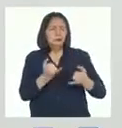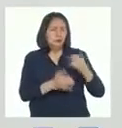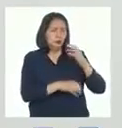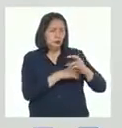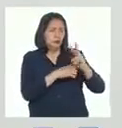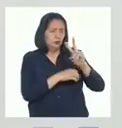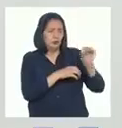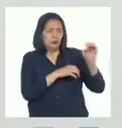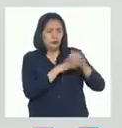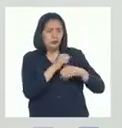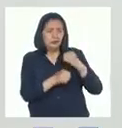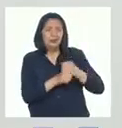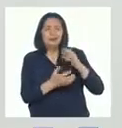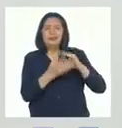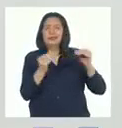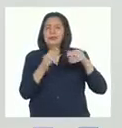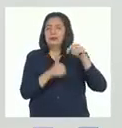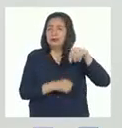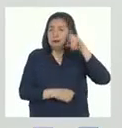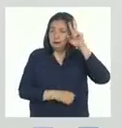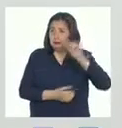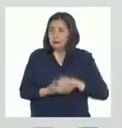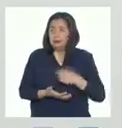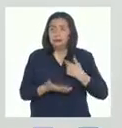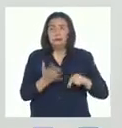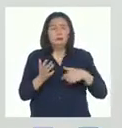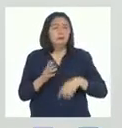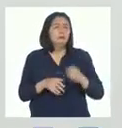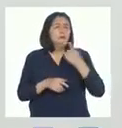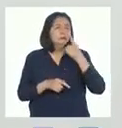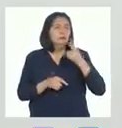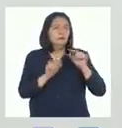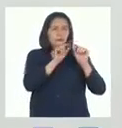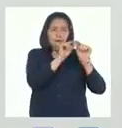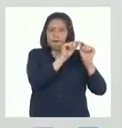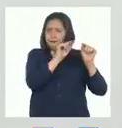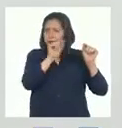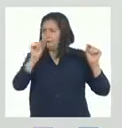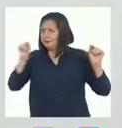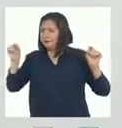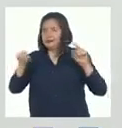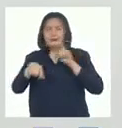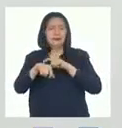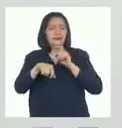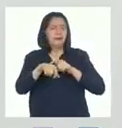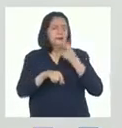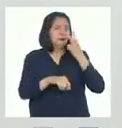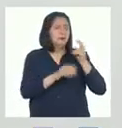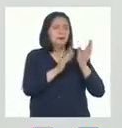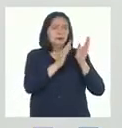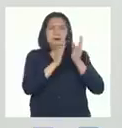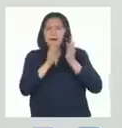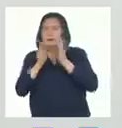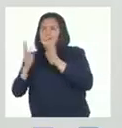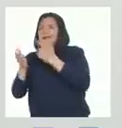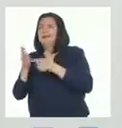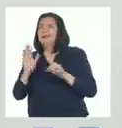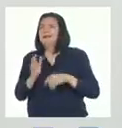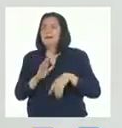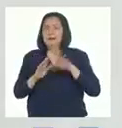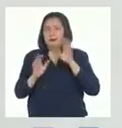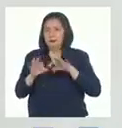últimos 200 años de nuestra historia y haremos una línea de tiempo para representar la secuencia de hechos y